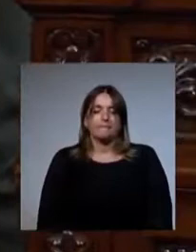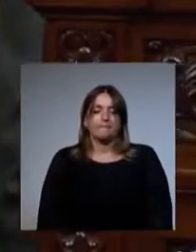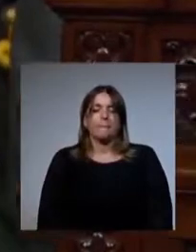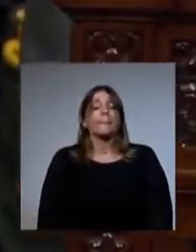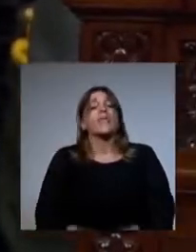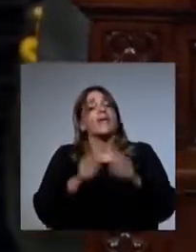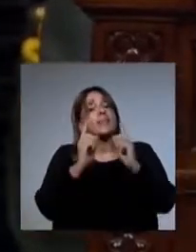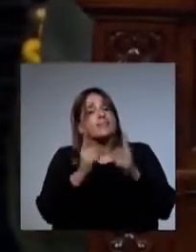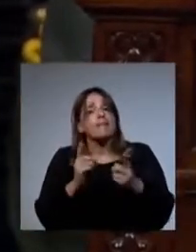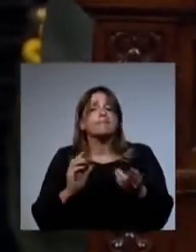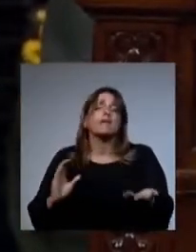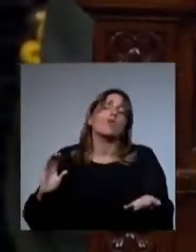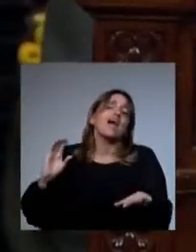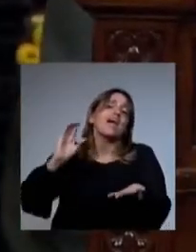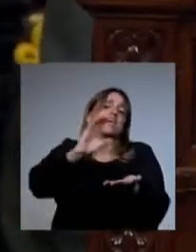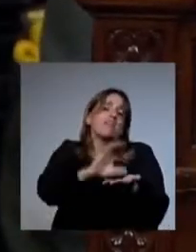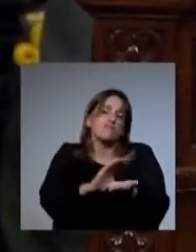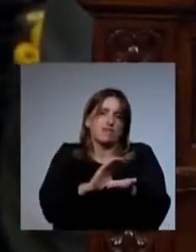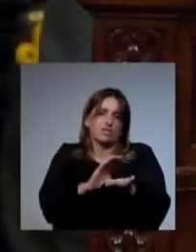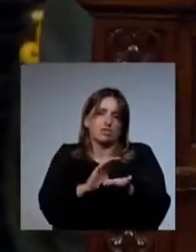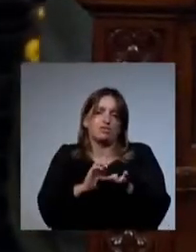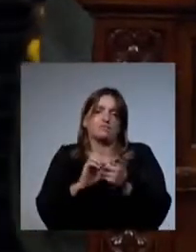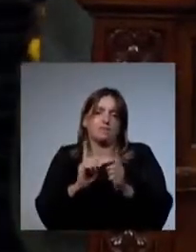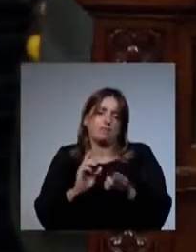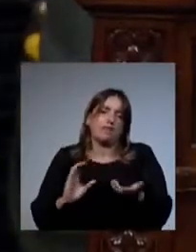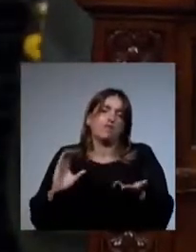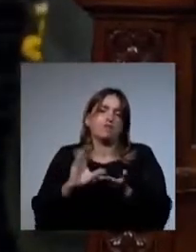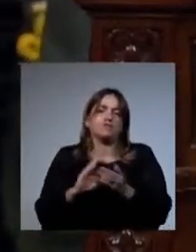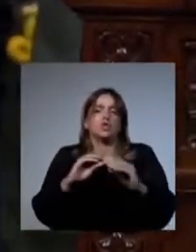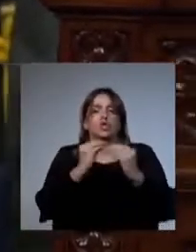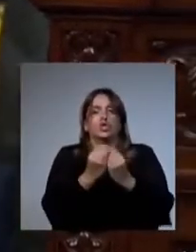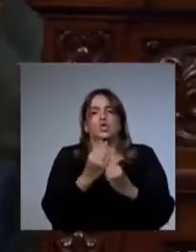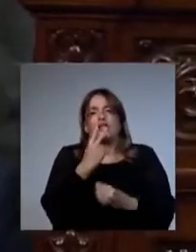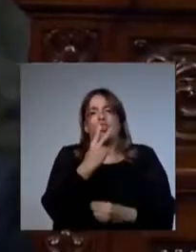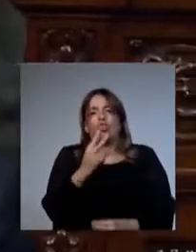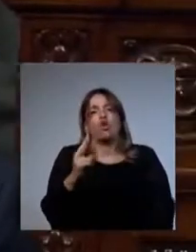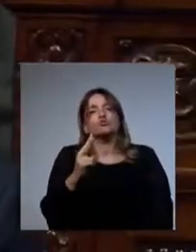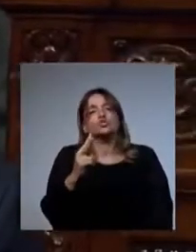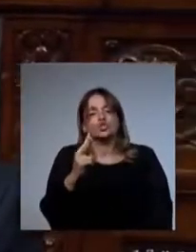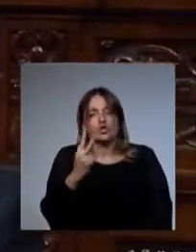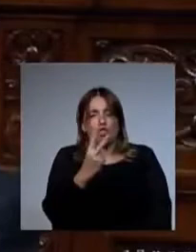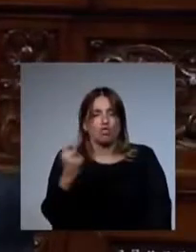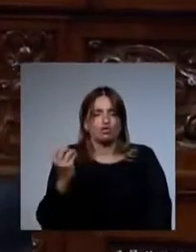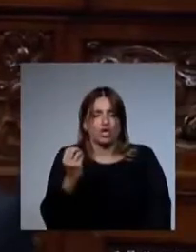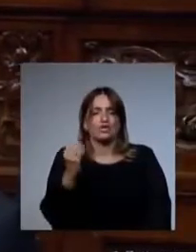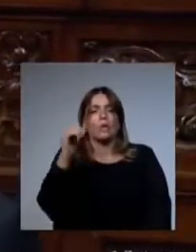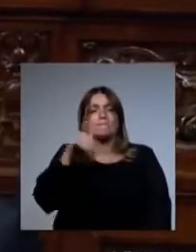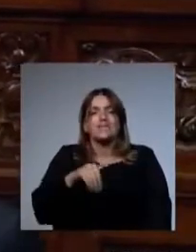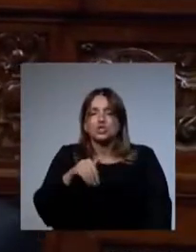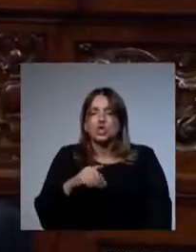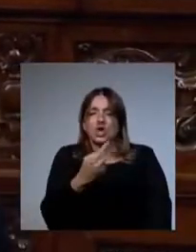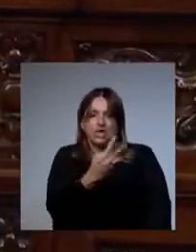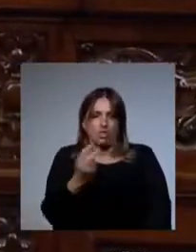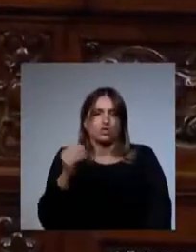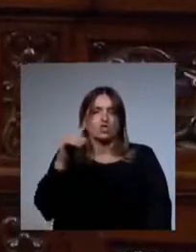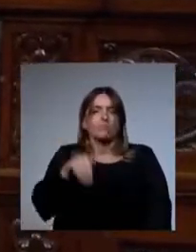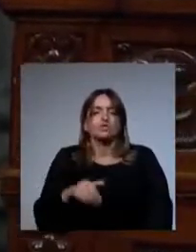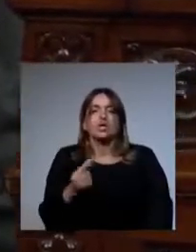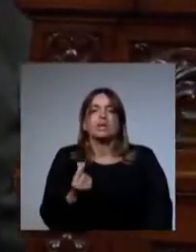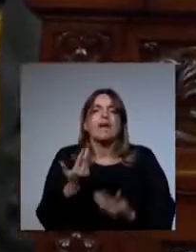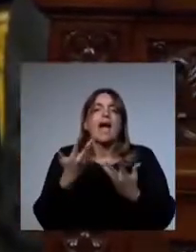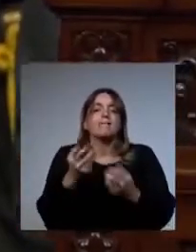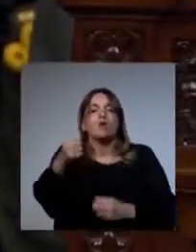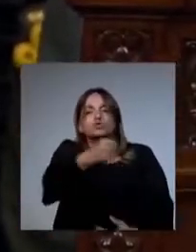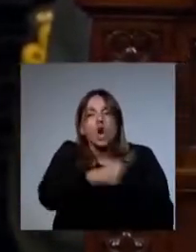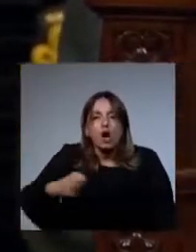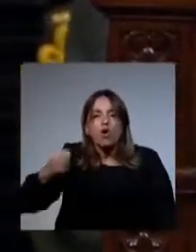Va a haber una inversión adicional de 200 millones de pesos en apoyo a ollas, a